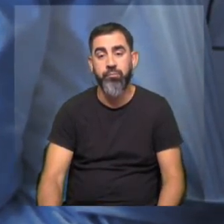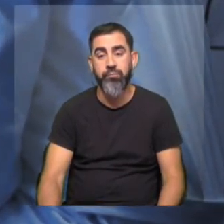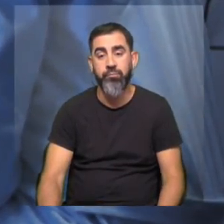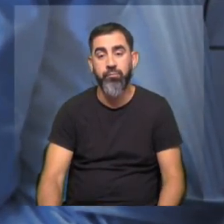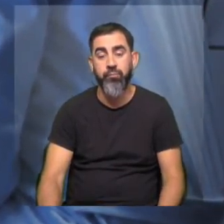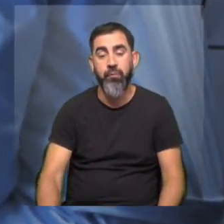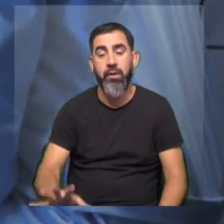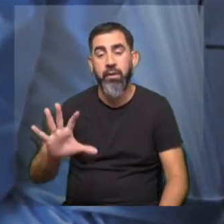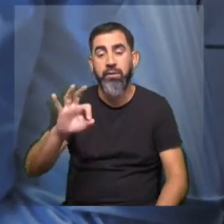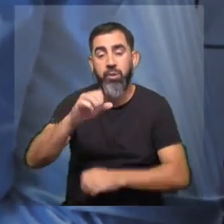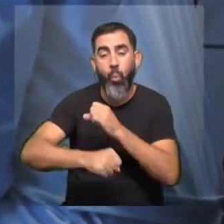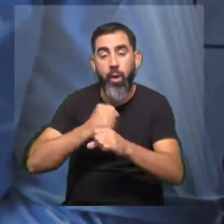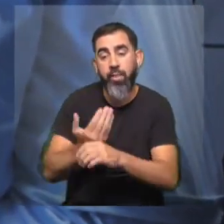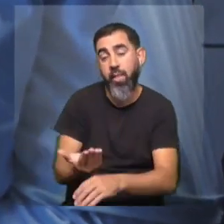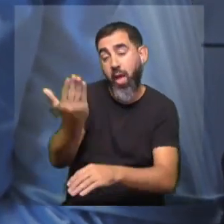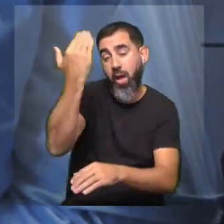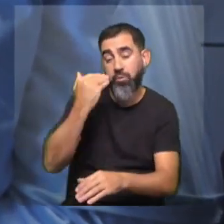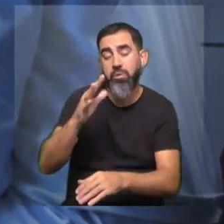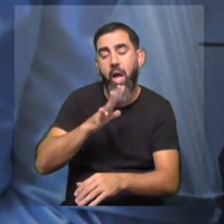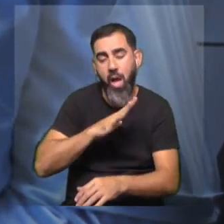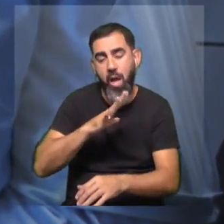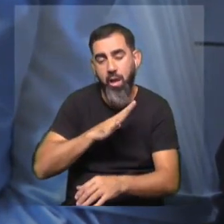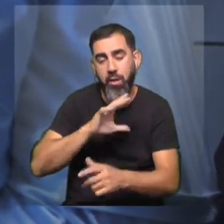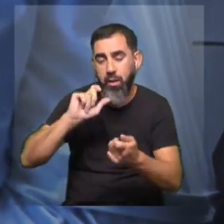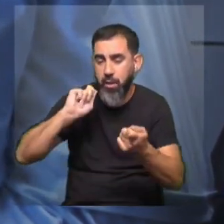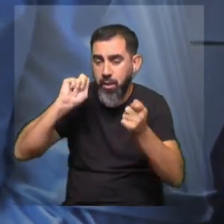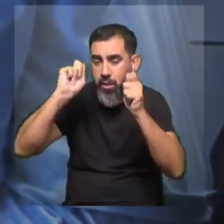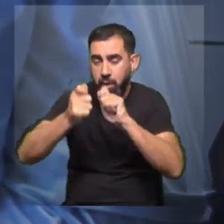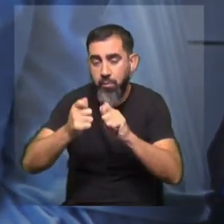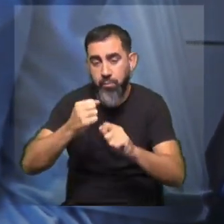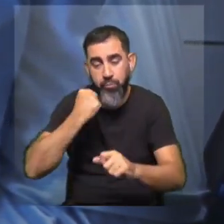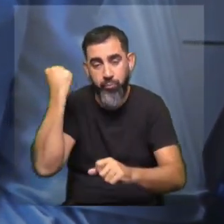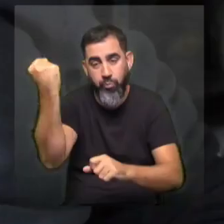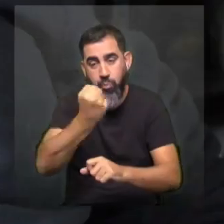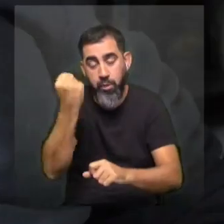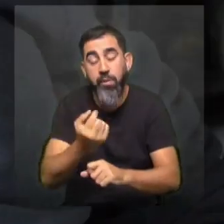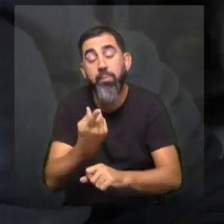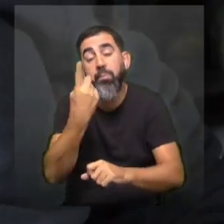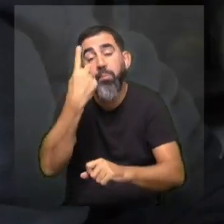En los 50 años anteriores hubo, obviamente, saltos cualitativos, pero fueron